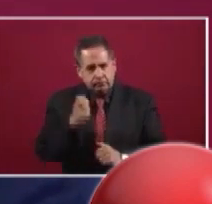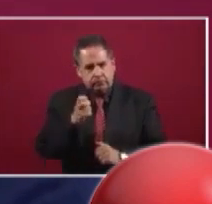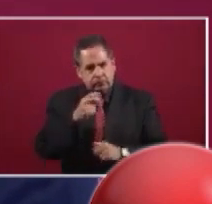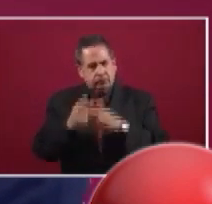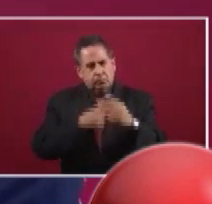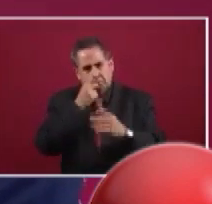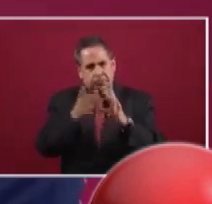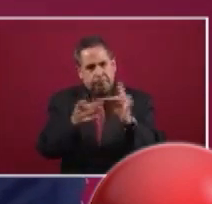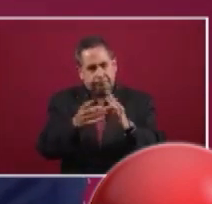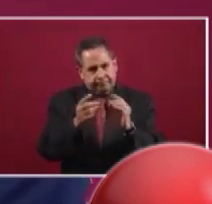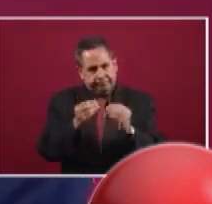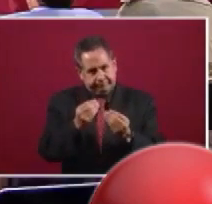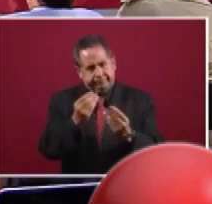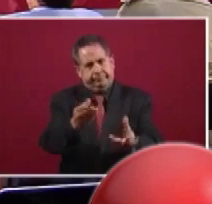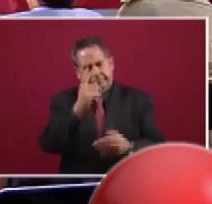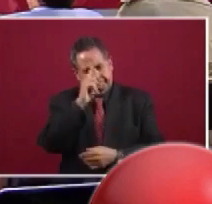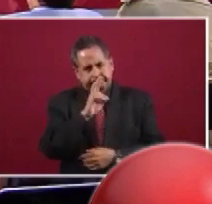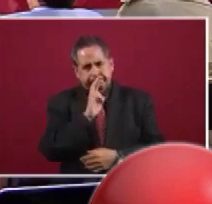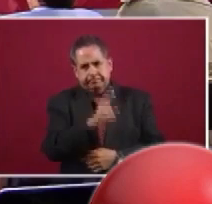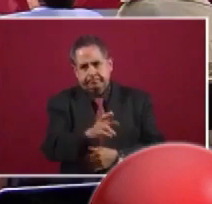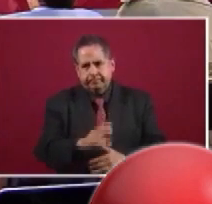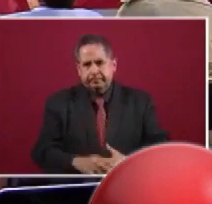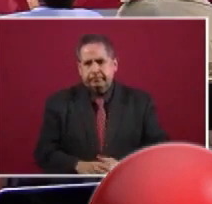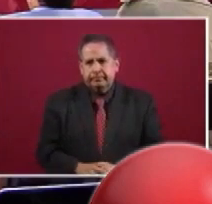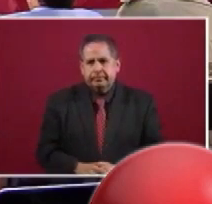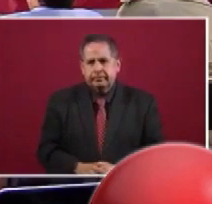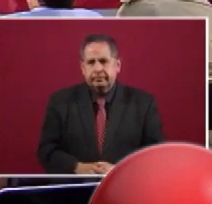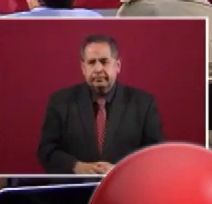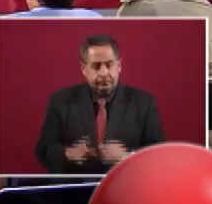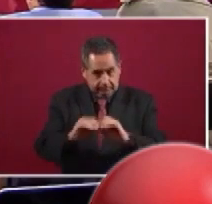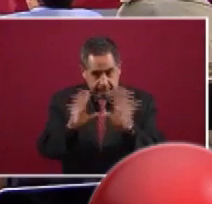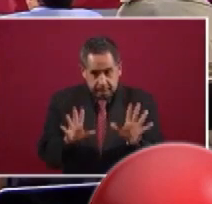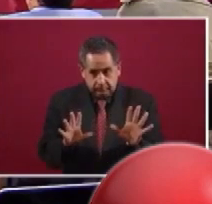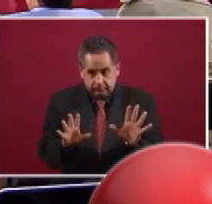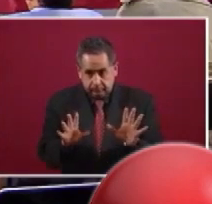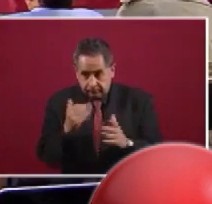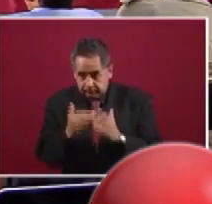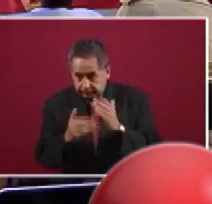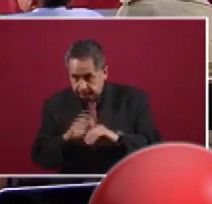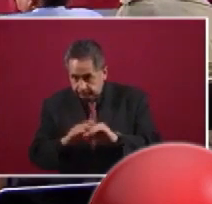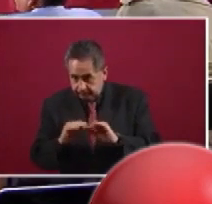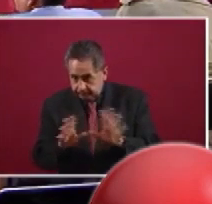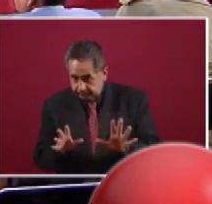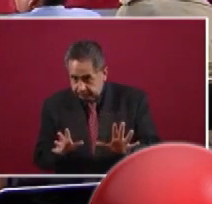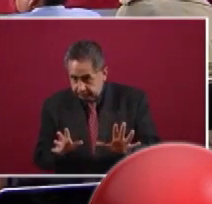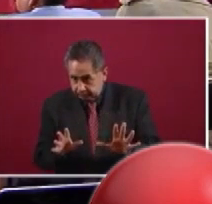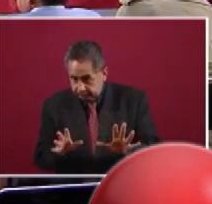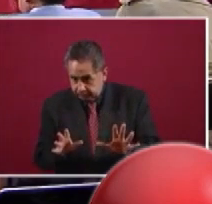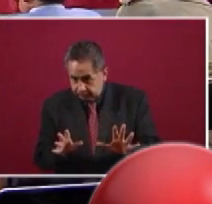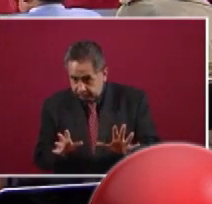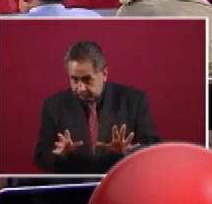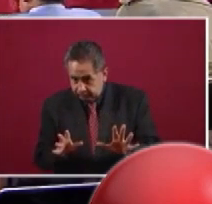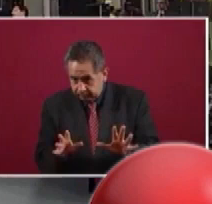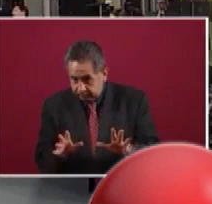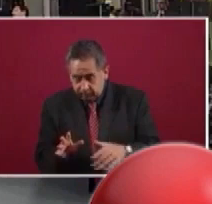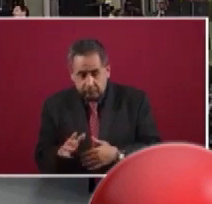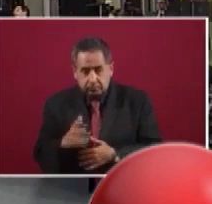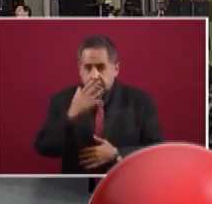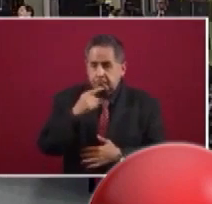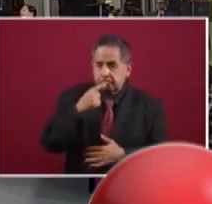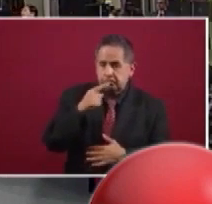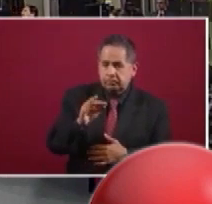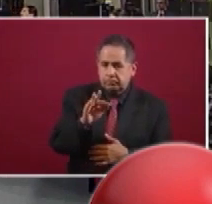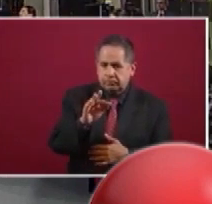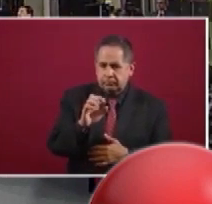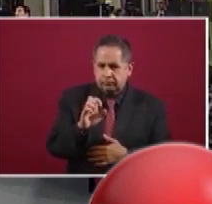puedo comentar a tu pregunta. ¿Está claro o falta más? No hay denuncia por